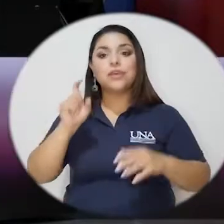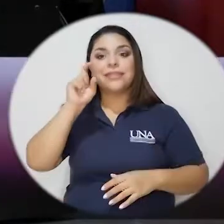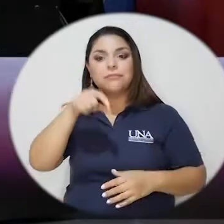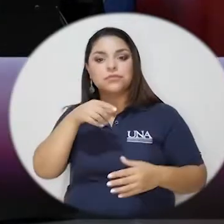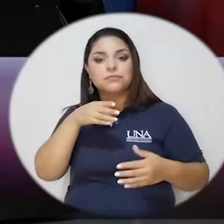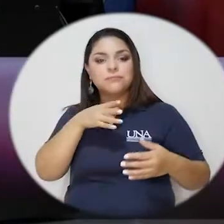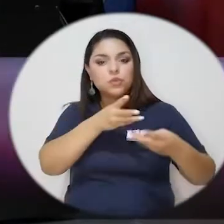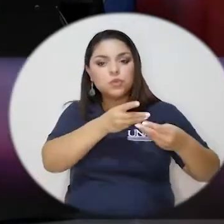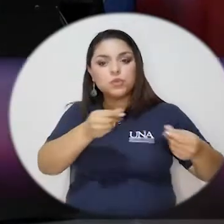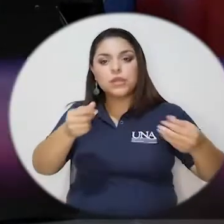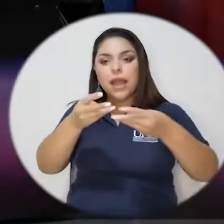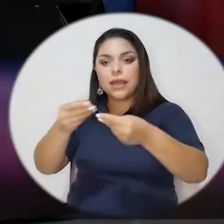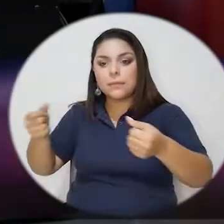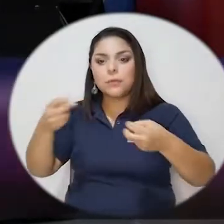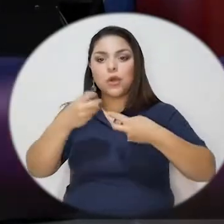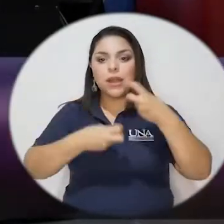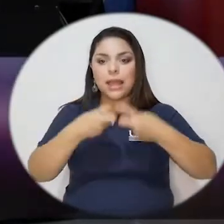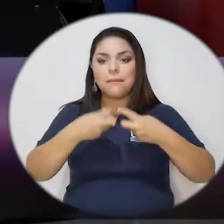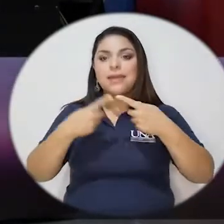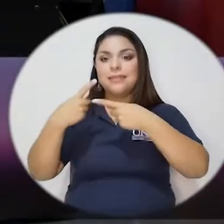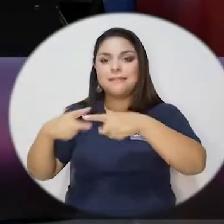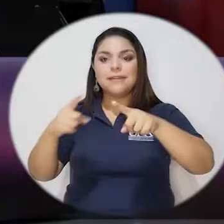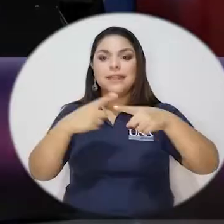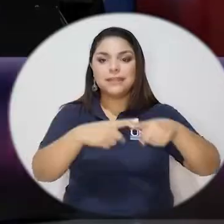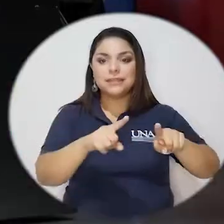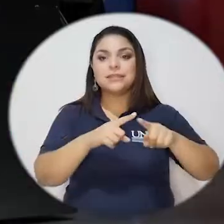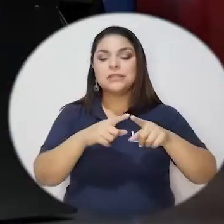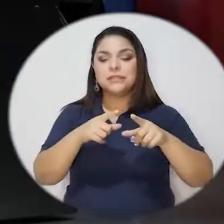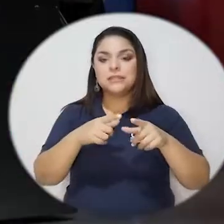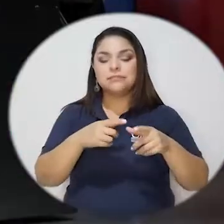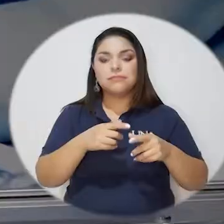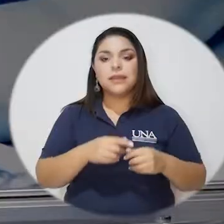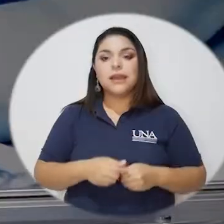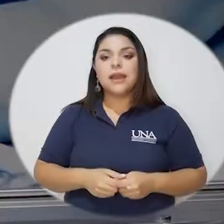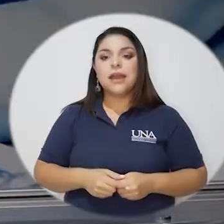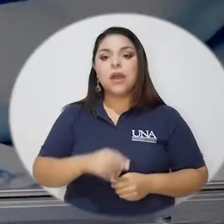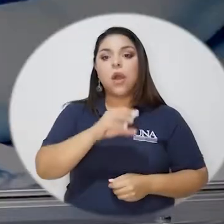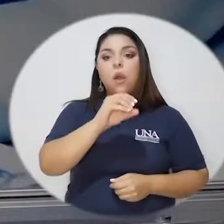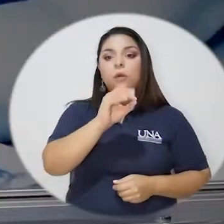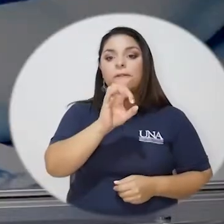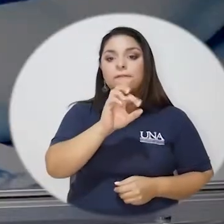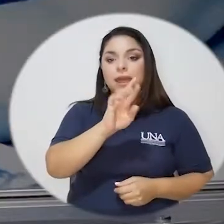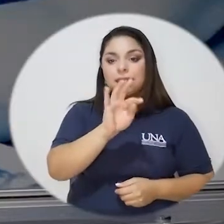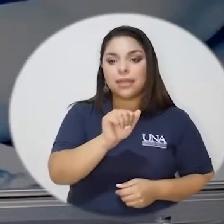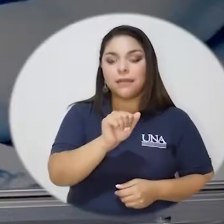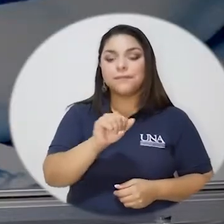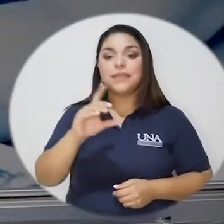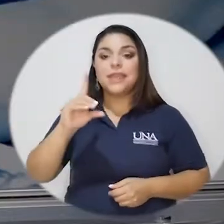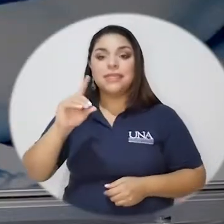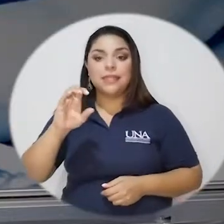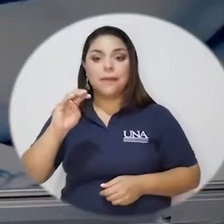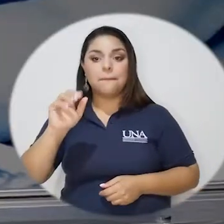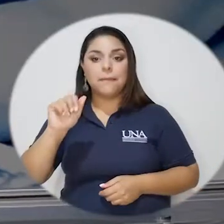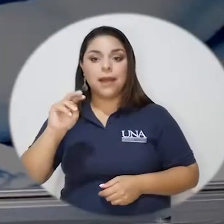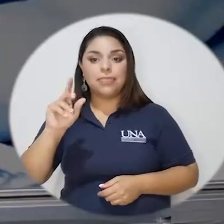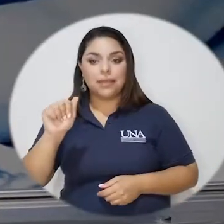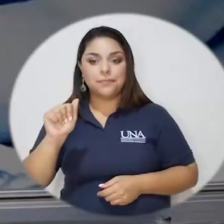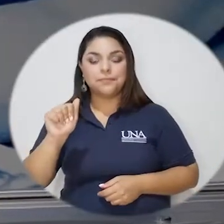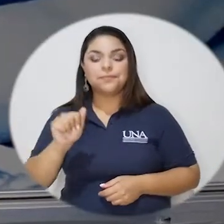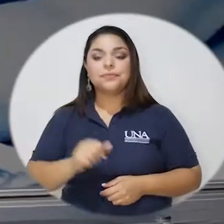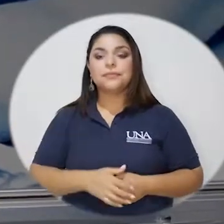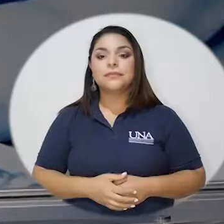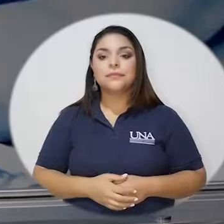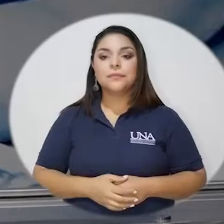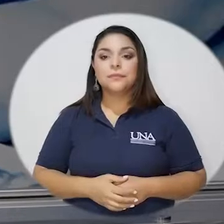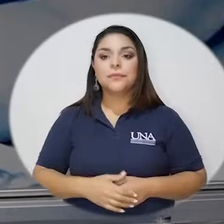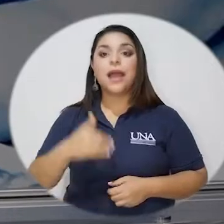atacar el problema por dos lados, por la parte de la oferta y por la parte de la demanda. En la parte de la demanda, usted lo está diciendo bien,